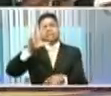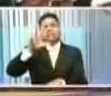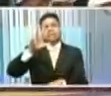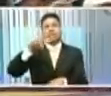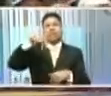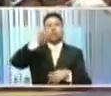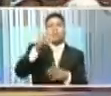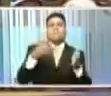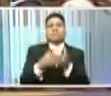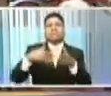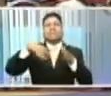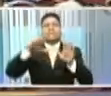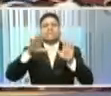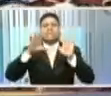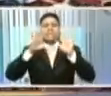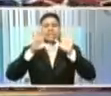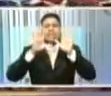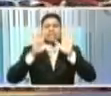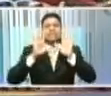16.